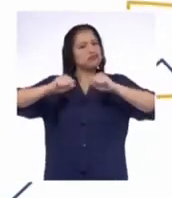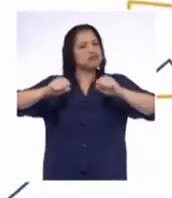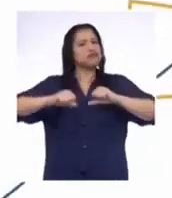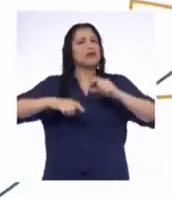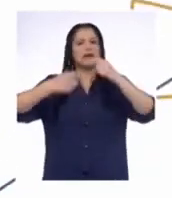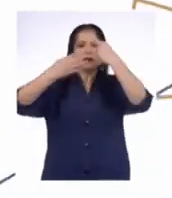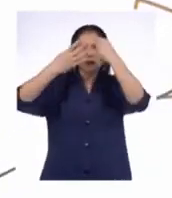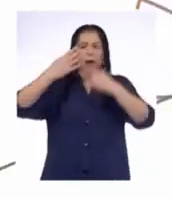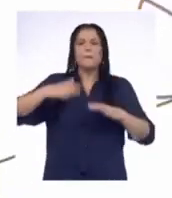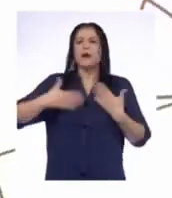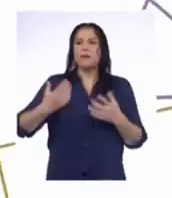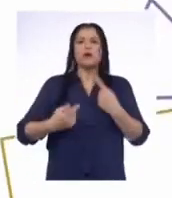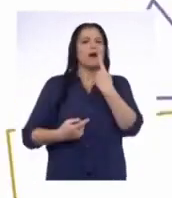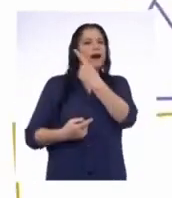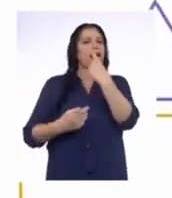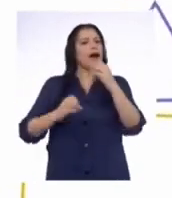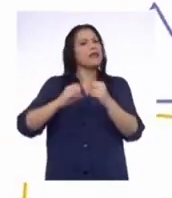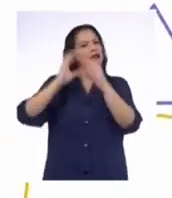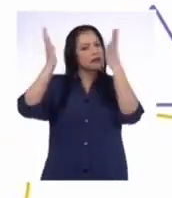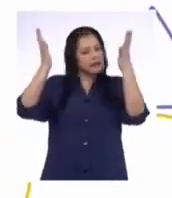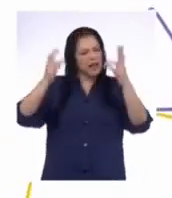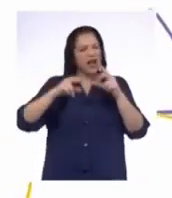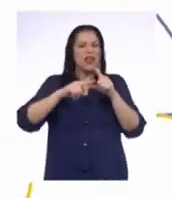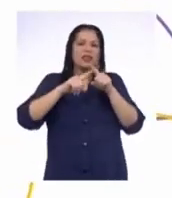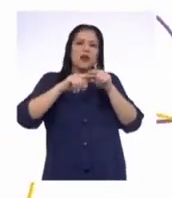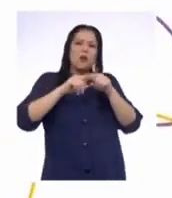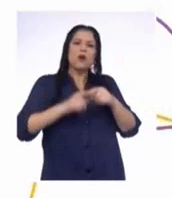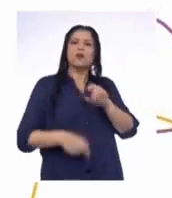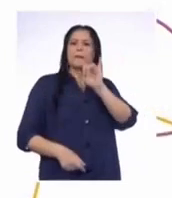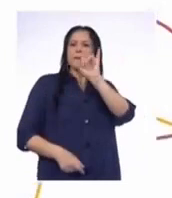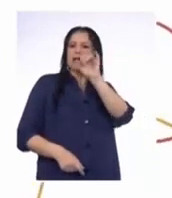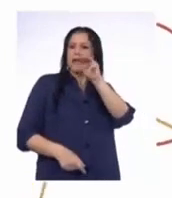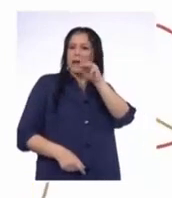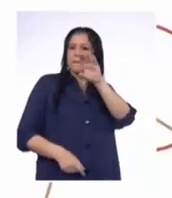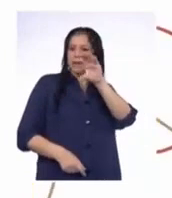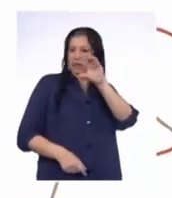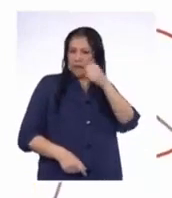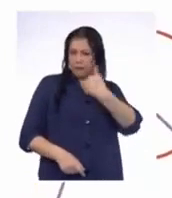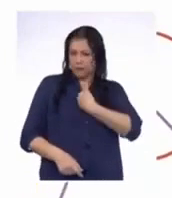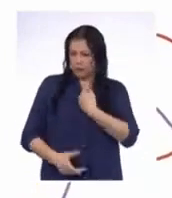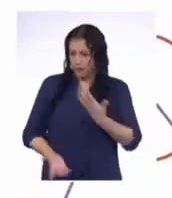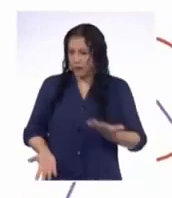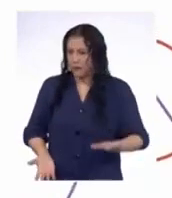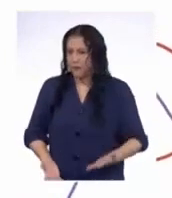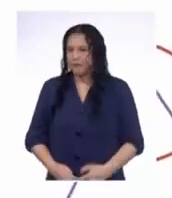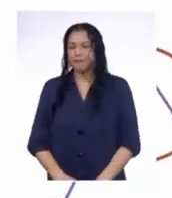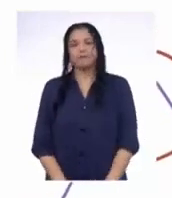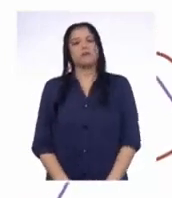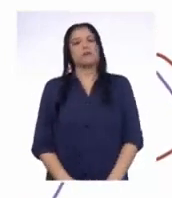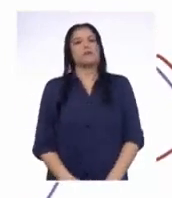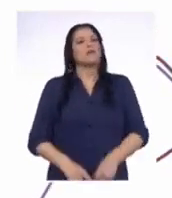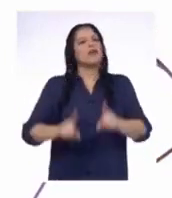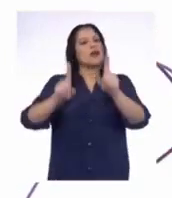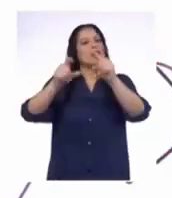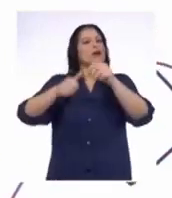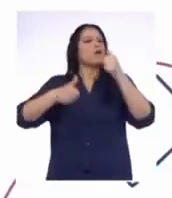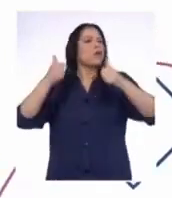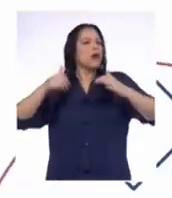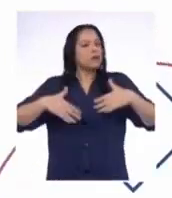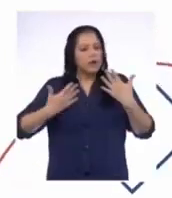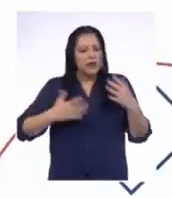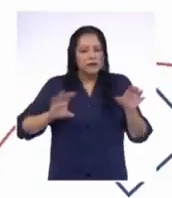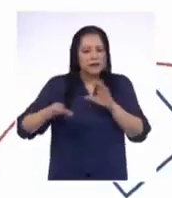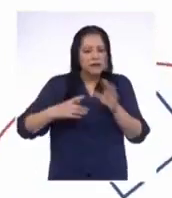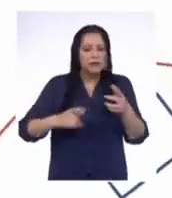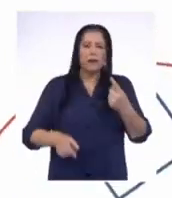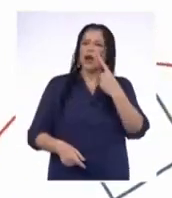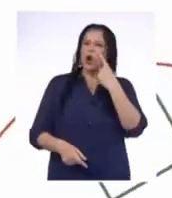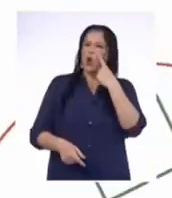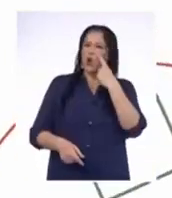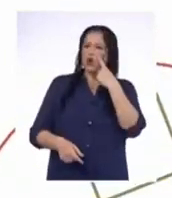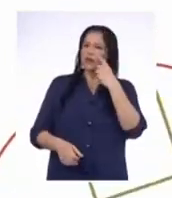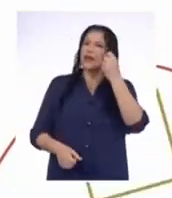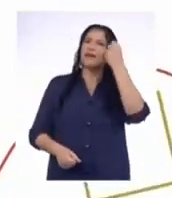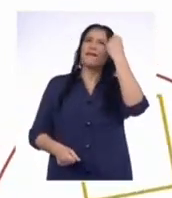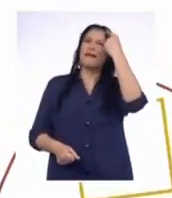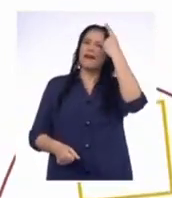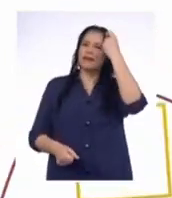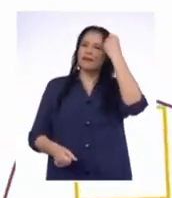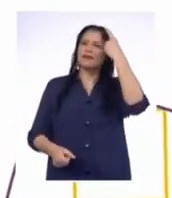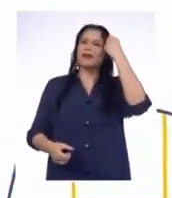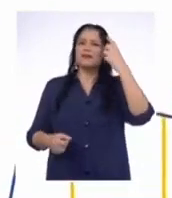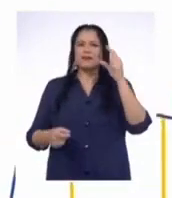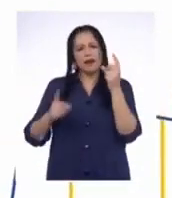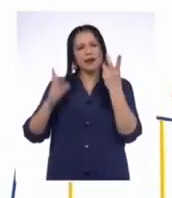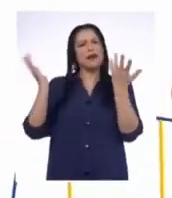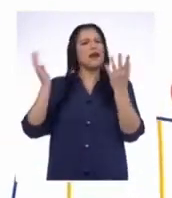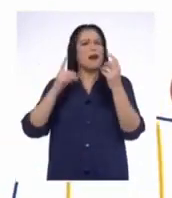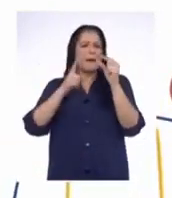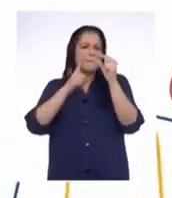debemos realizar a diario de acuerdo a nuestro IMC? ¿Qué podríamos hacer para conocer y comprender